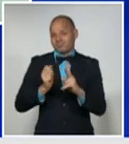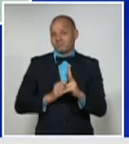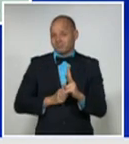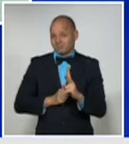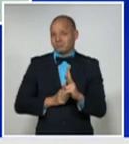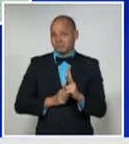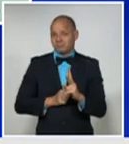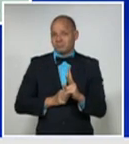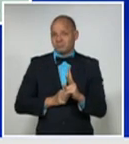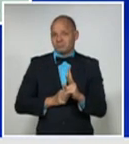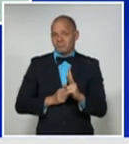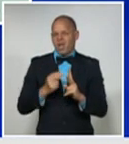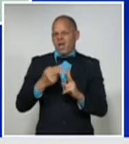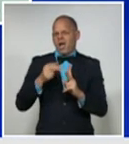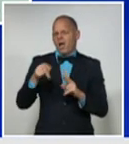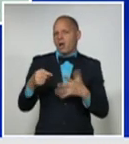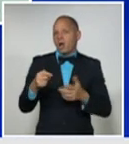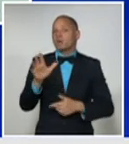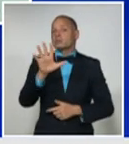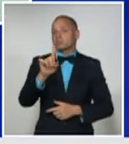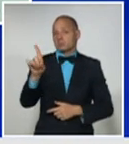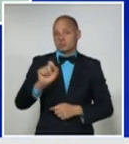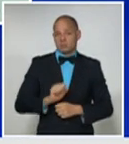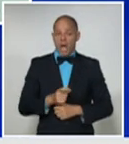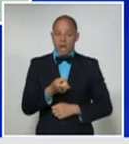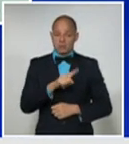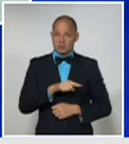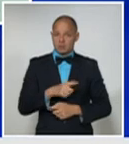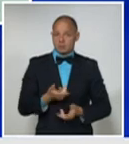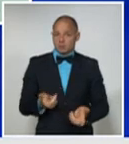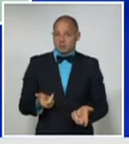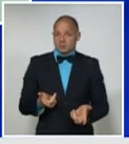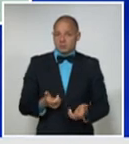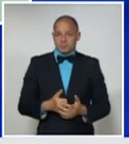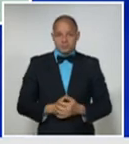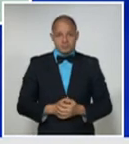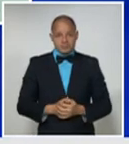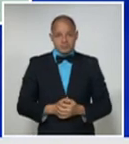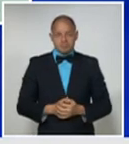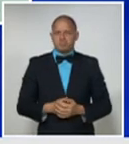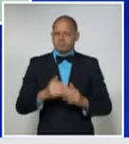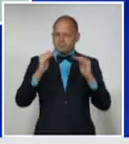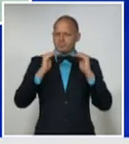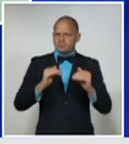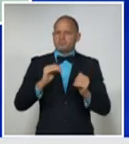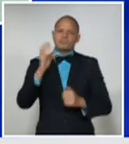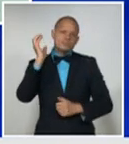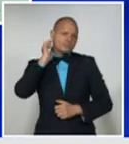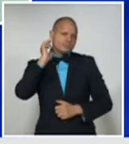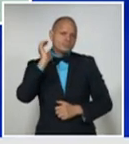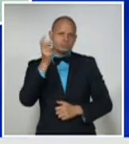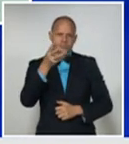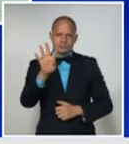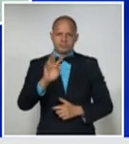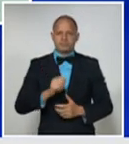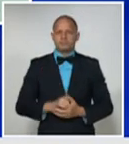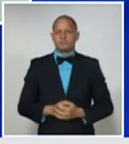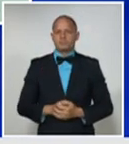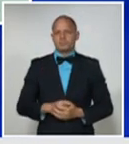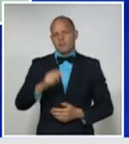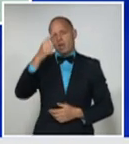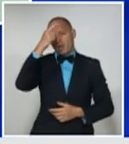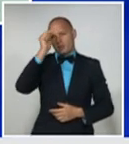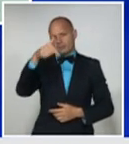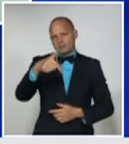Bayamo, 51 en el día de ayer. Le sigue Manzanillo con 14, Iguaní con